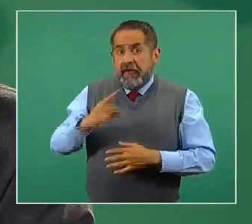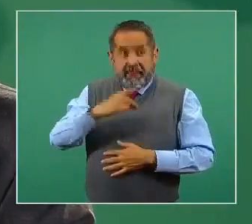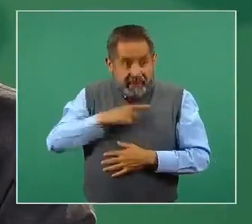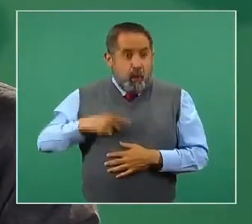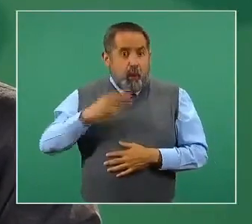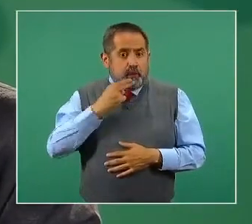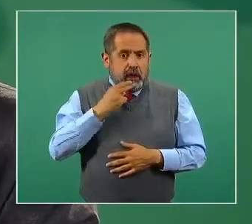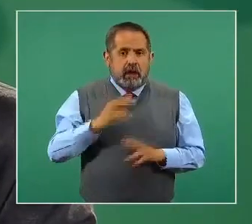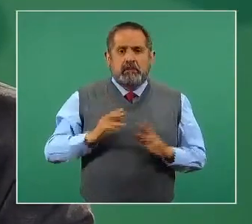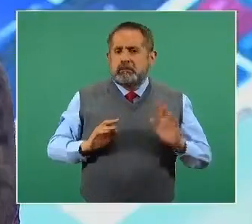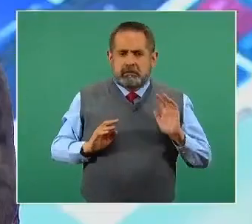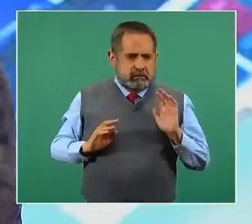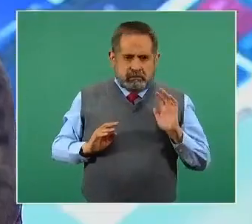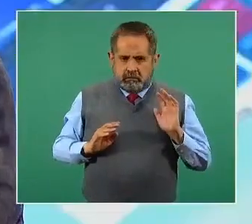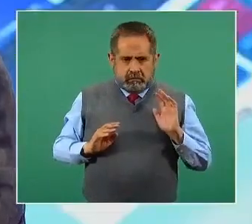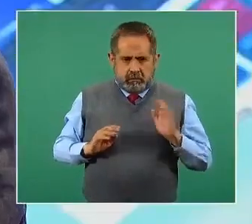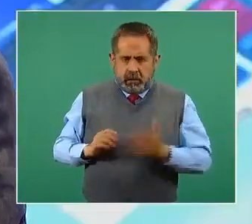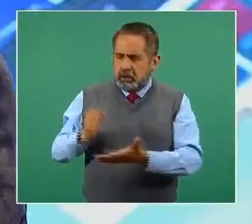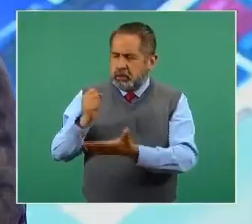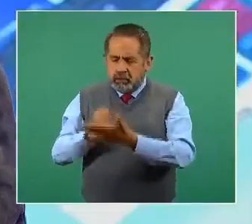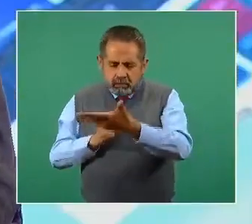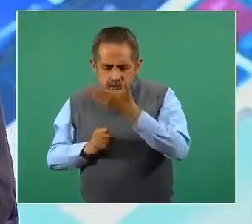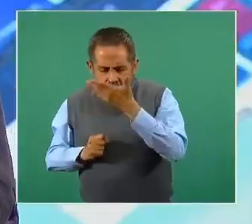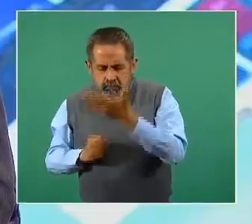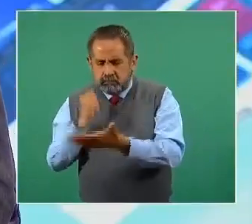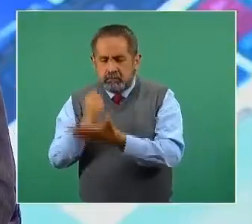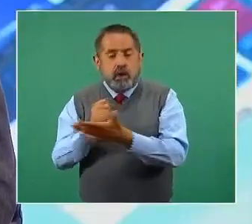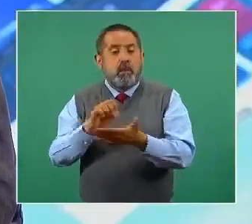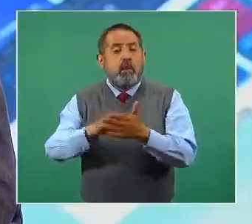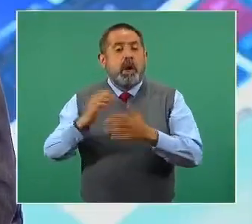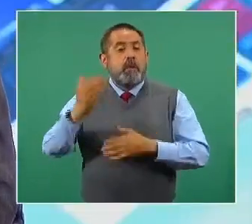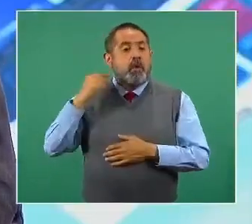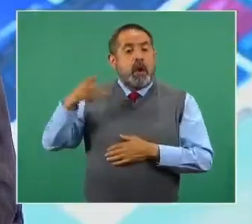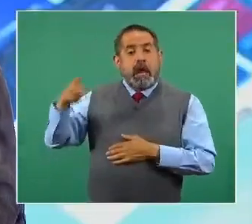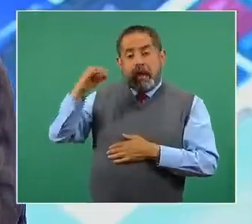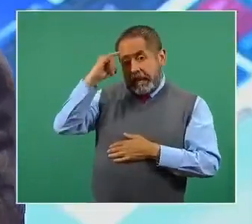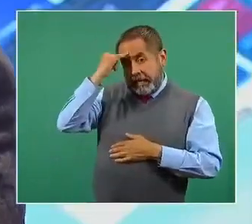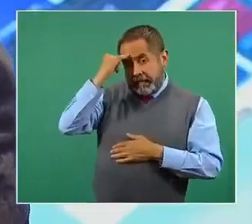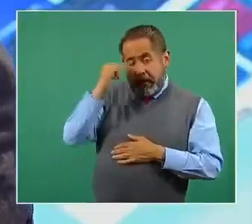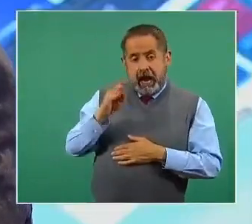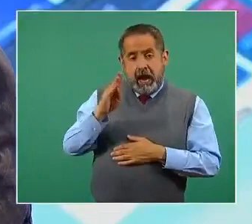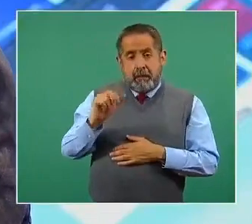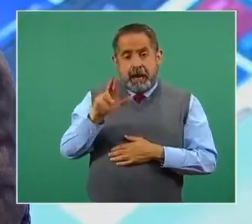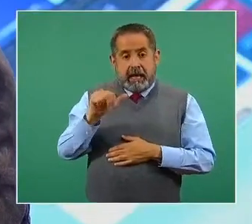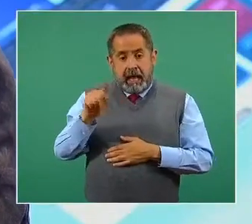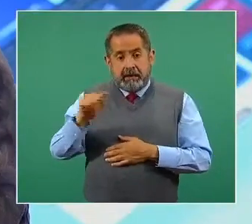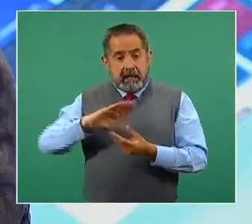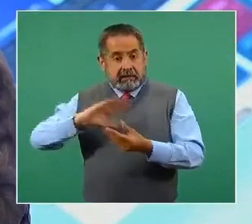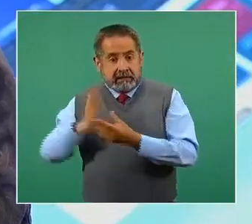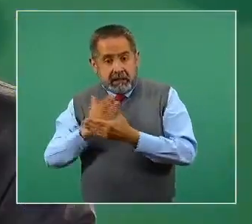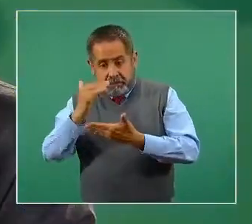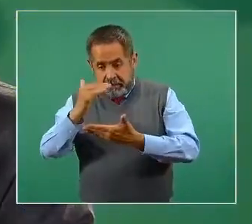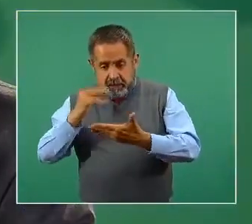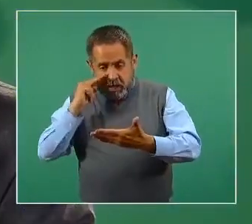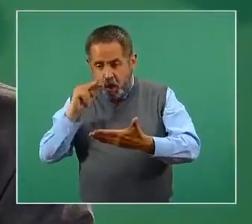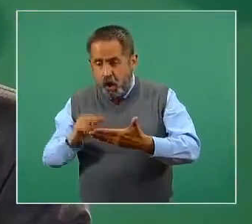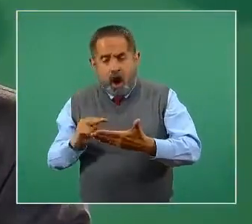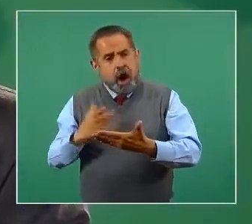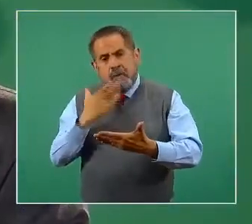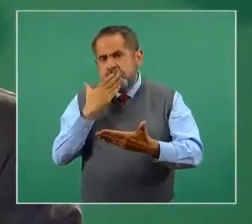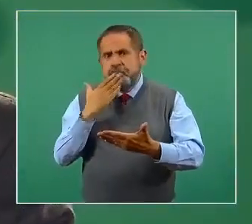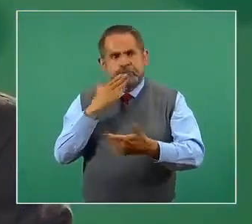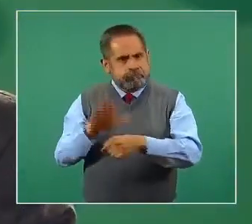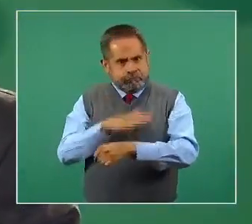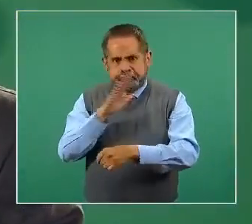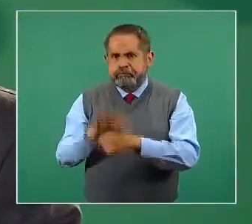usar. Hay una vacuna que hace varias semanas, la vacuna de la India, Bharat, el expediente demuestra una vacuna de alta